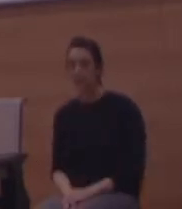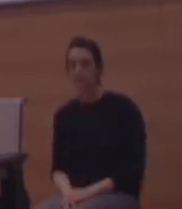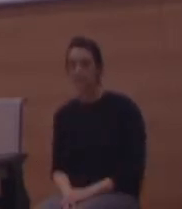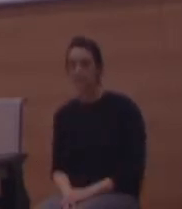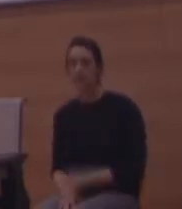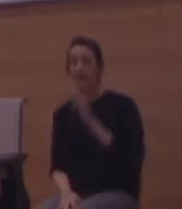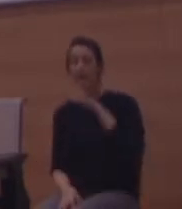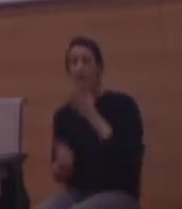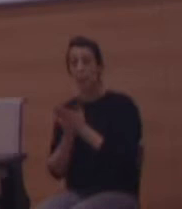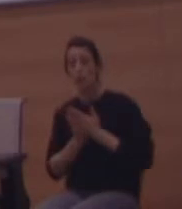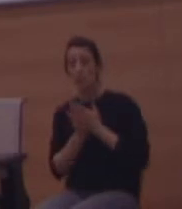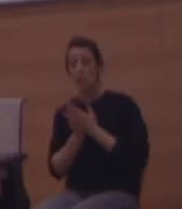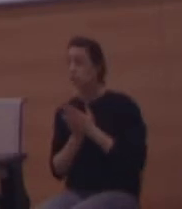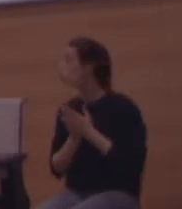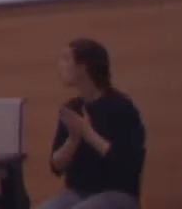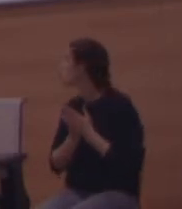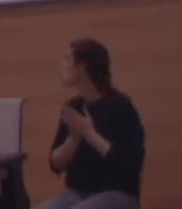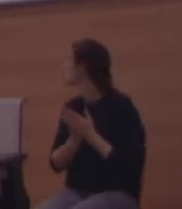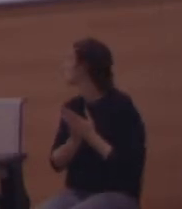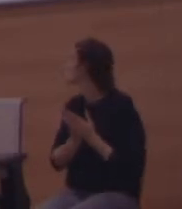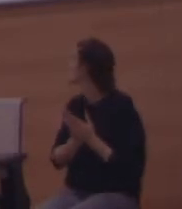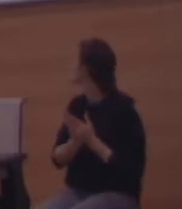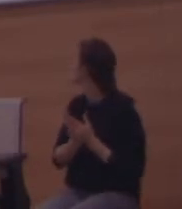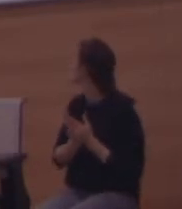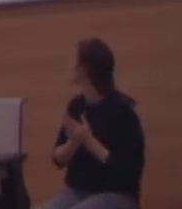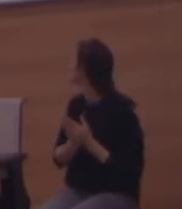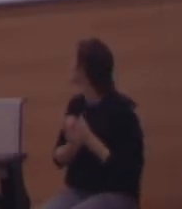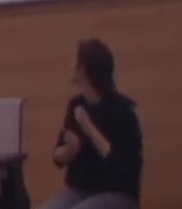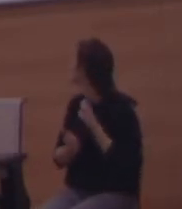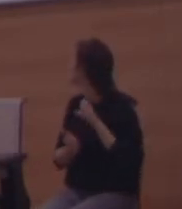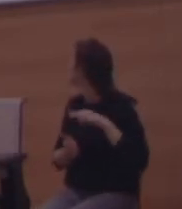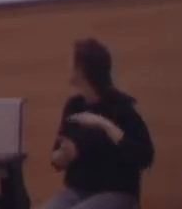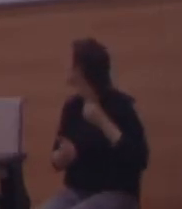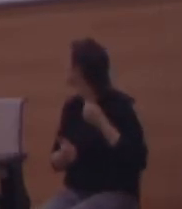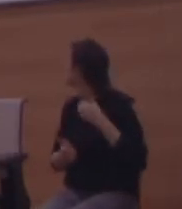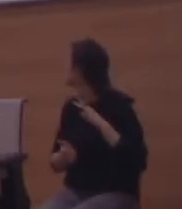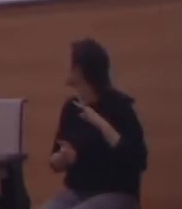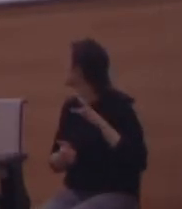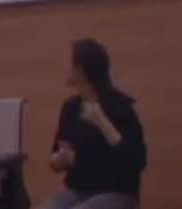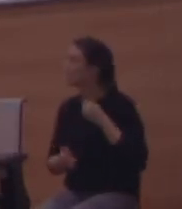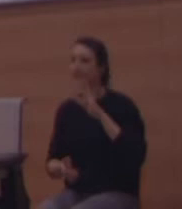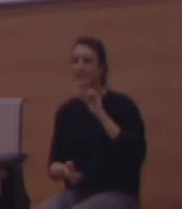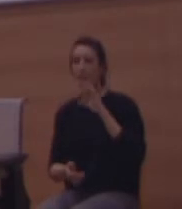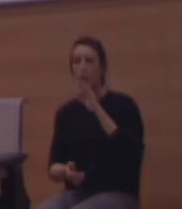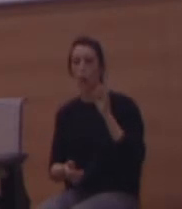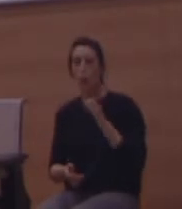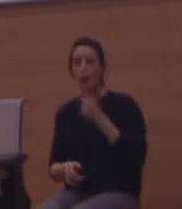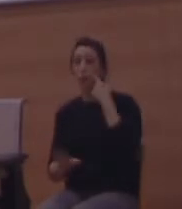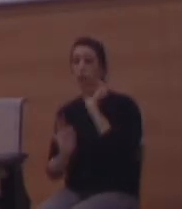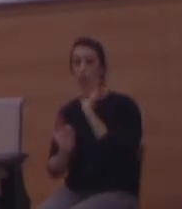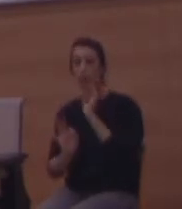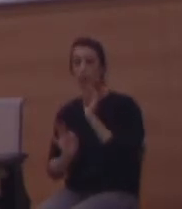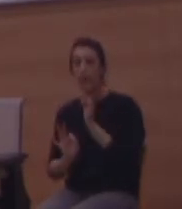Un estudio biomecánico para ver qué presiones existen en la zona plantar. ¿Vale? Y mucho cuidado con